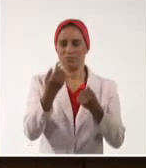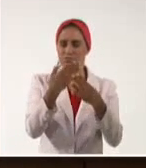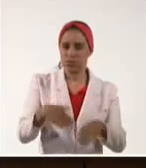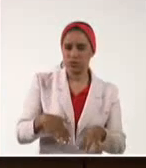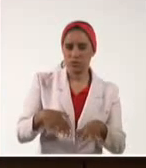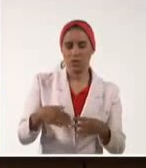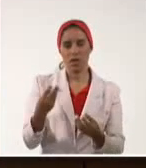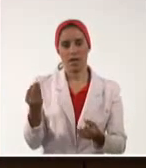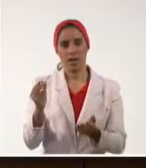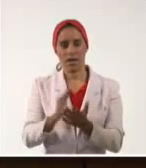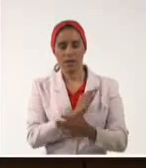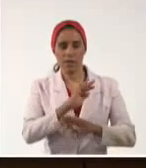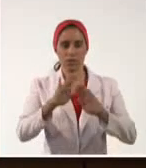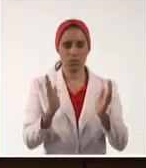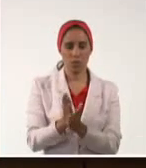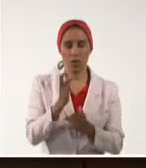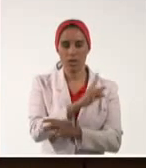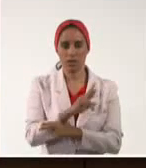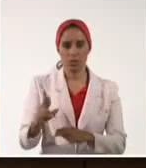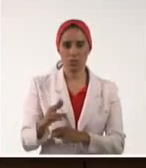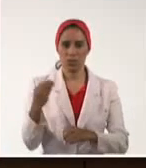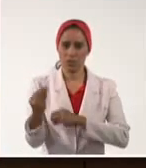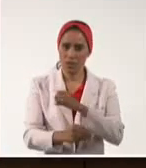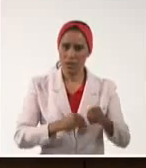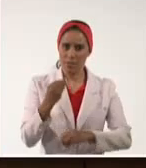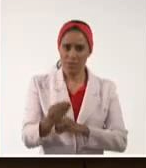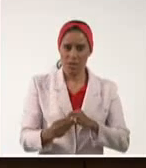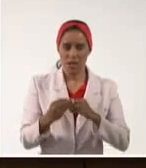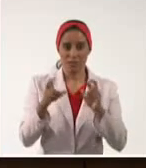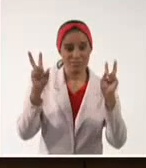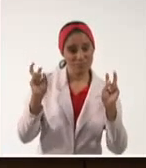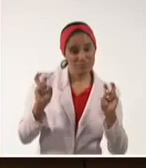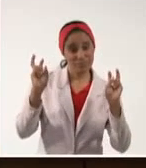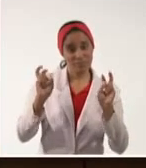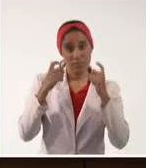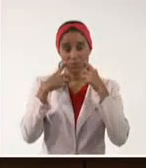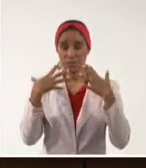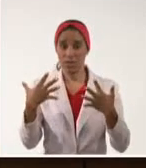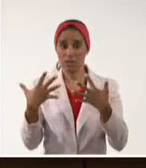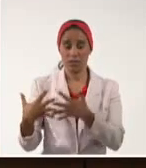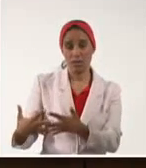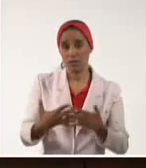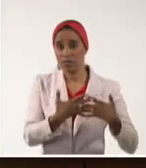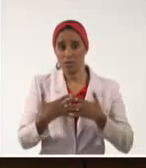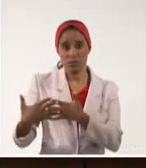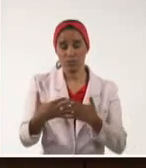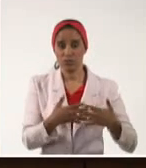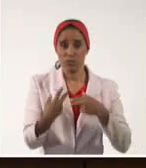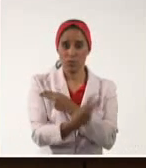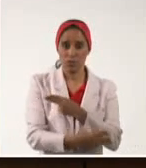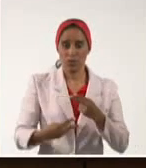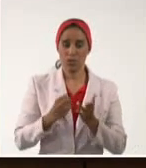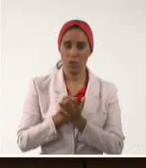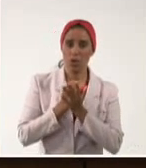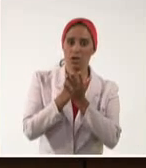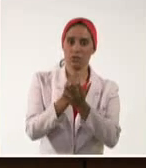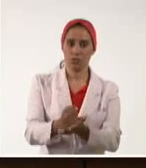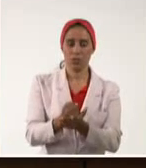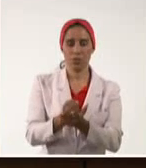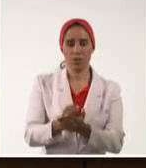entre comillas, el cambio de régimen, Estados Unidos permite y favorece acciones de